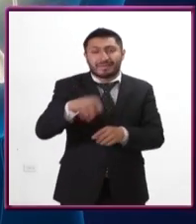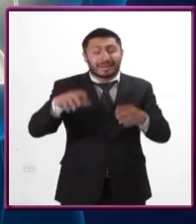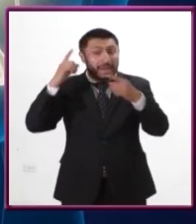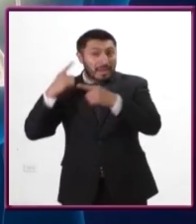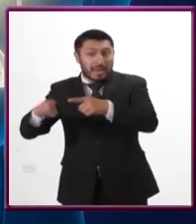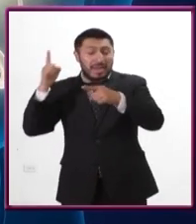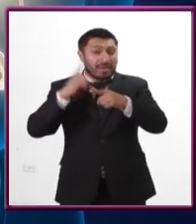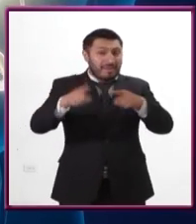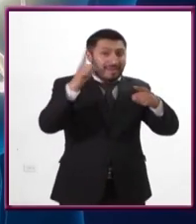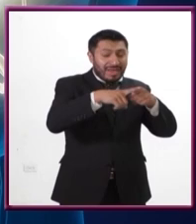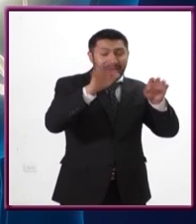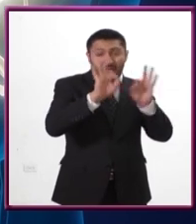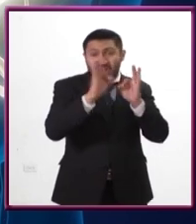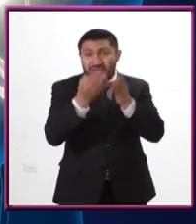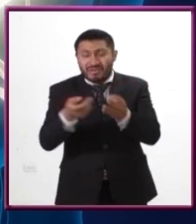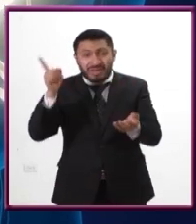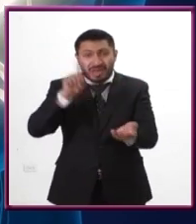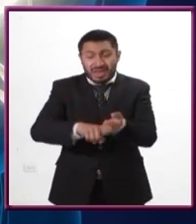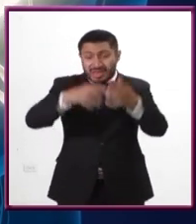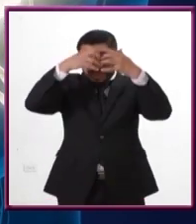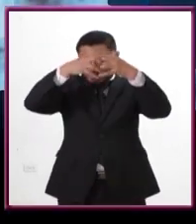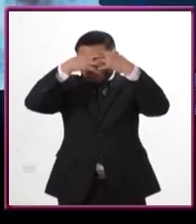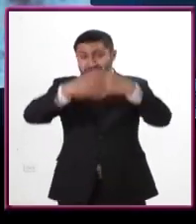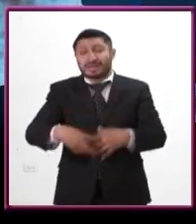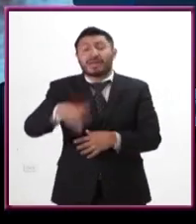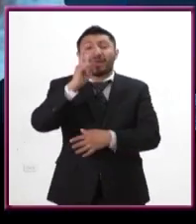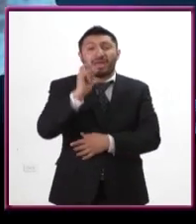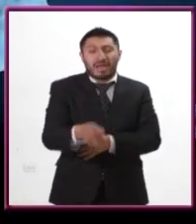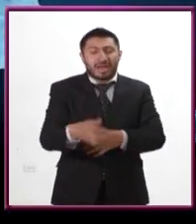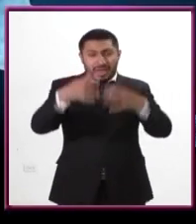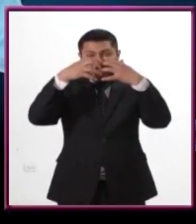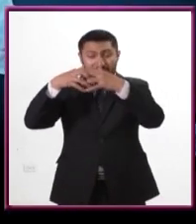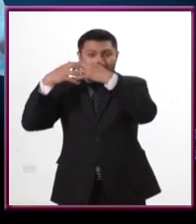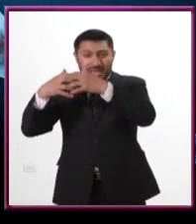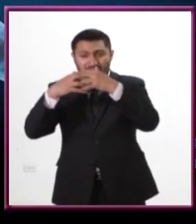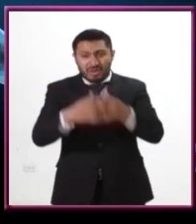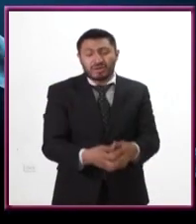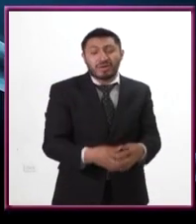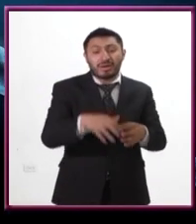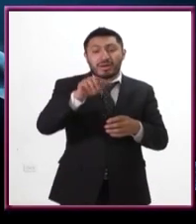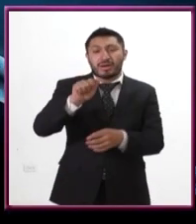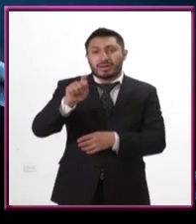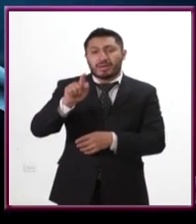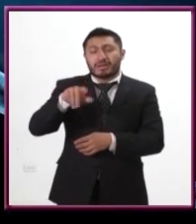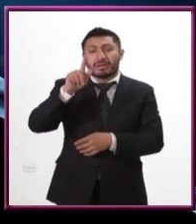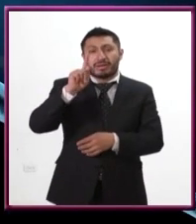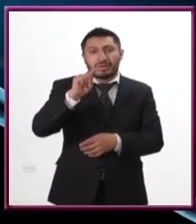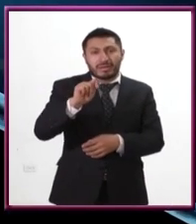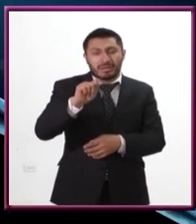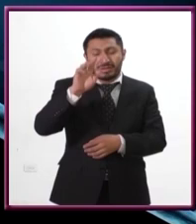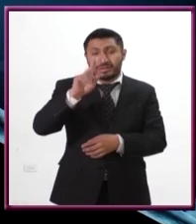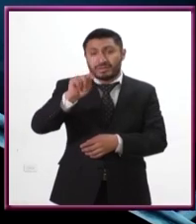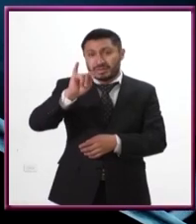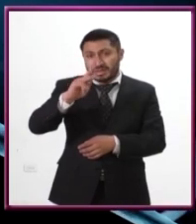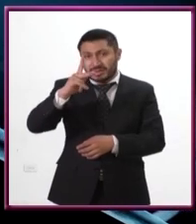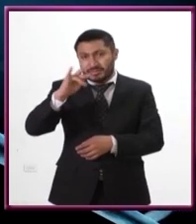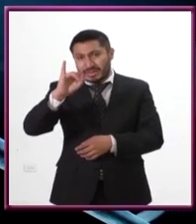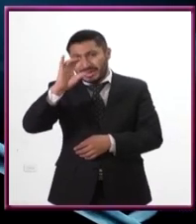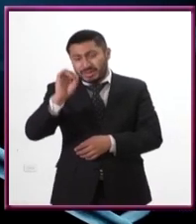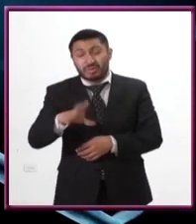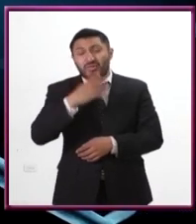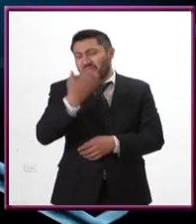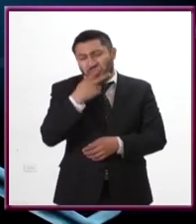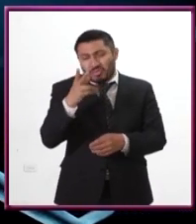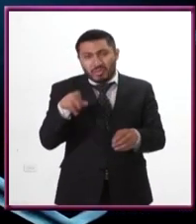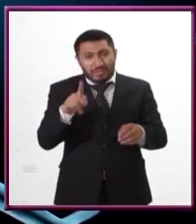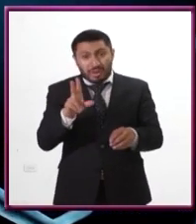solo personas con cerebros distintos. El cerebro neurotípico es el que predomina en la mayoría, pero esto no